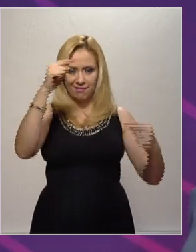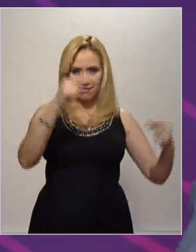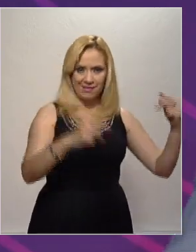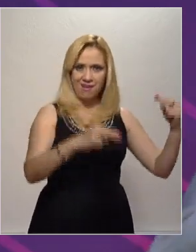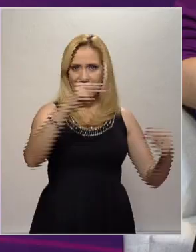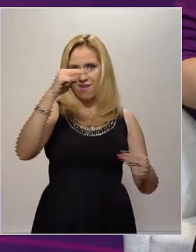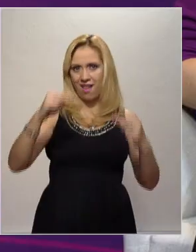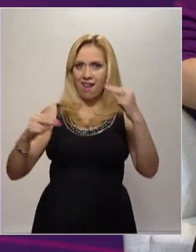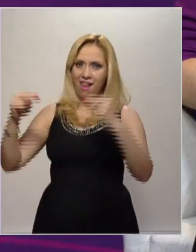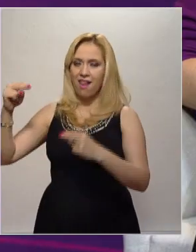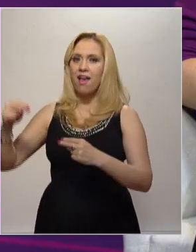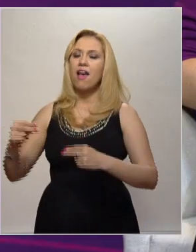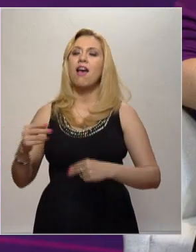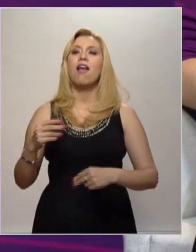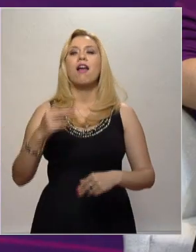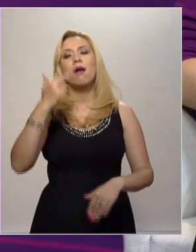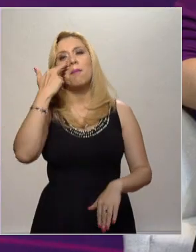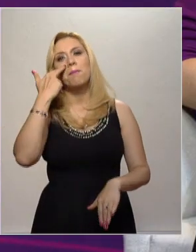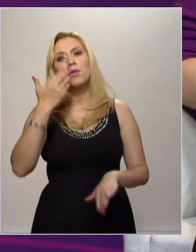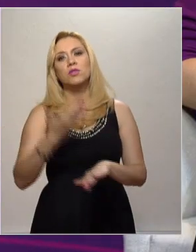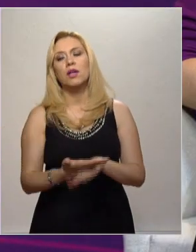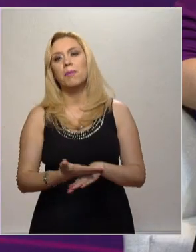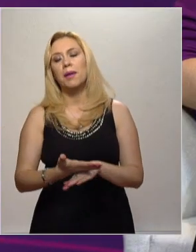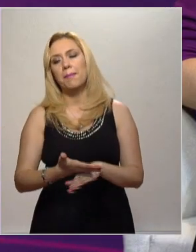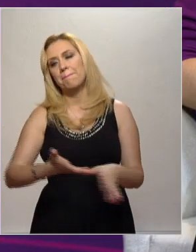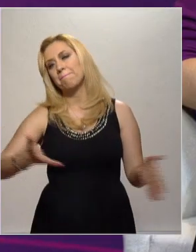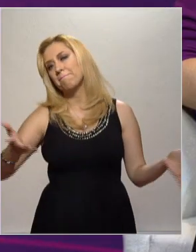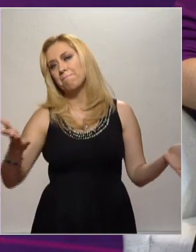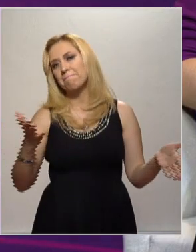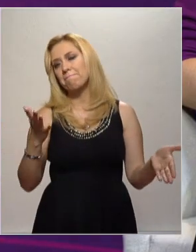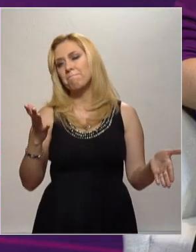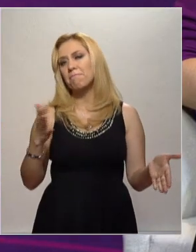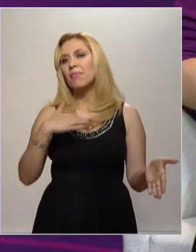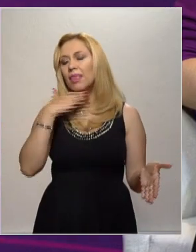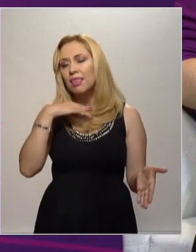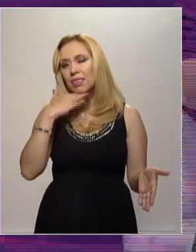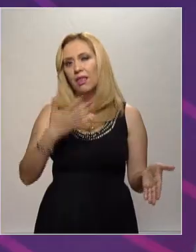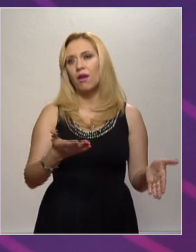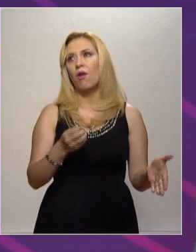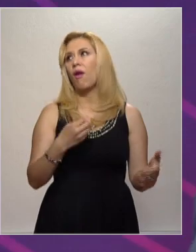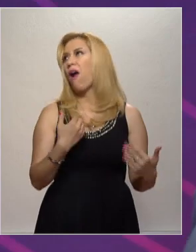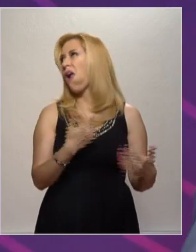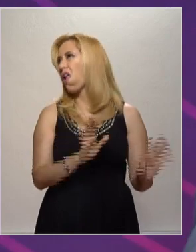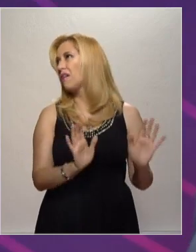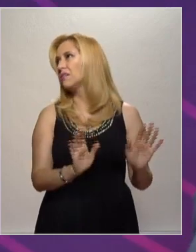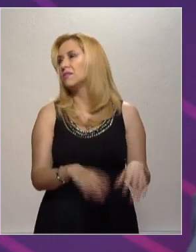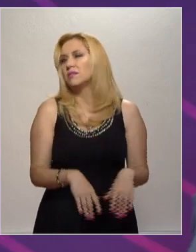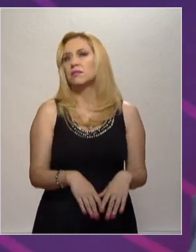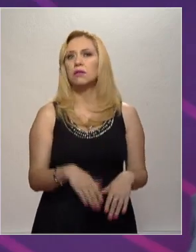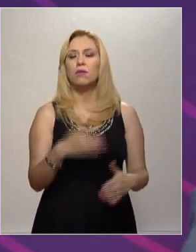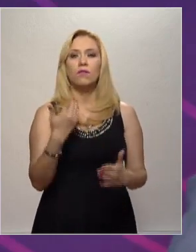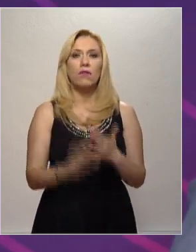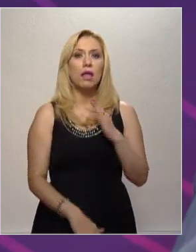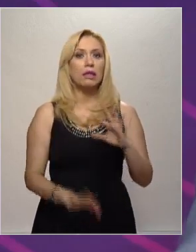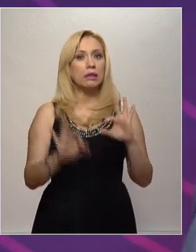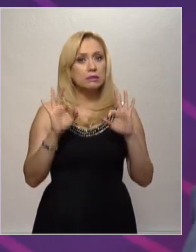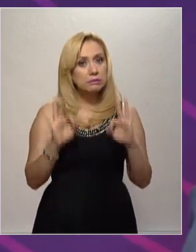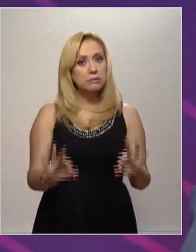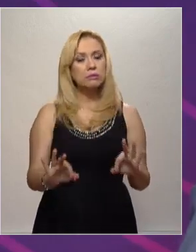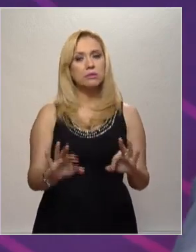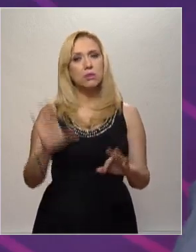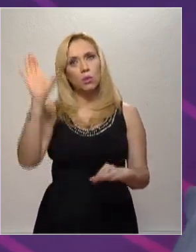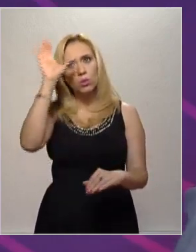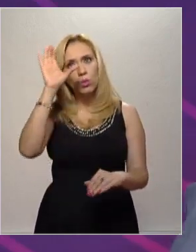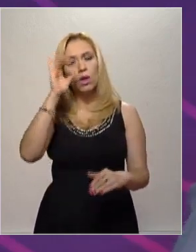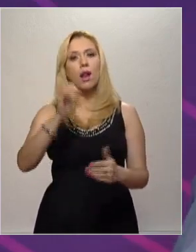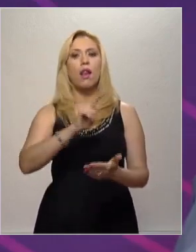toda claridad que la responsabilidad del Estado está más que acreditada por las omisiones, por la negligencia, por la falta de una regulación efectiva y por el cambio de